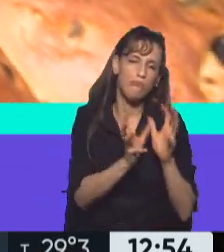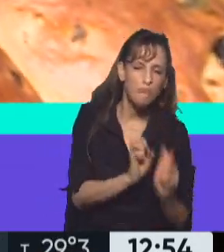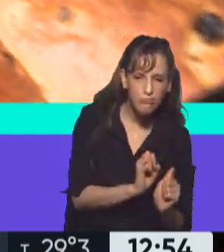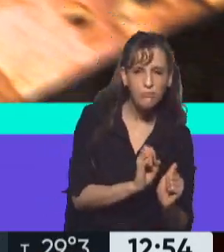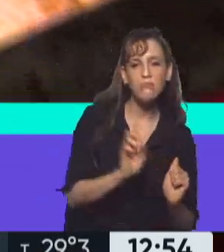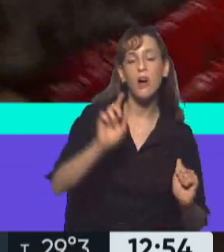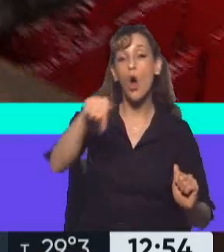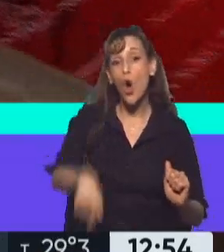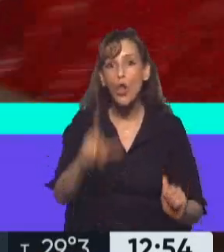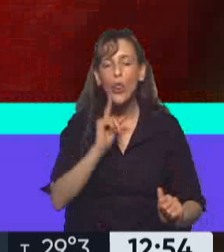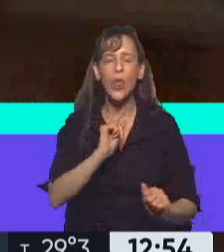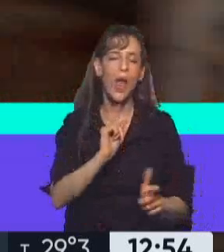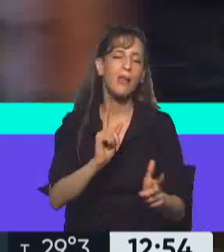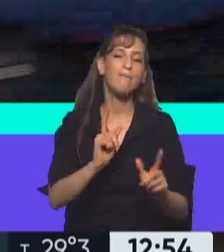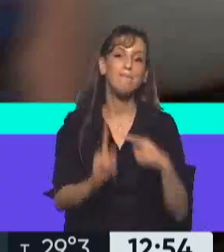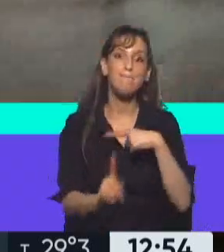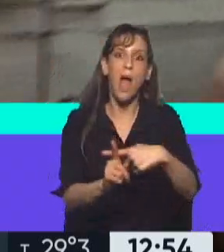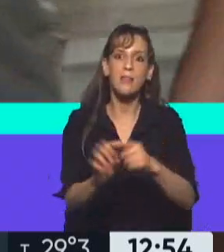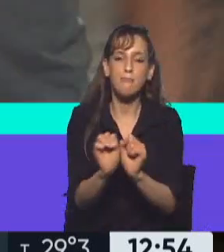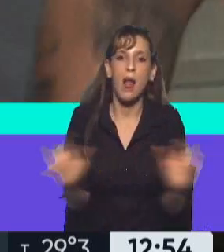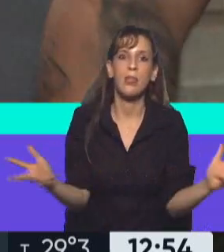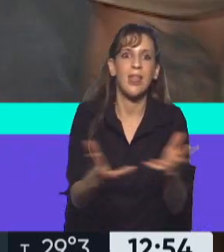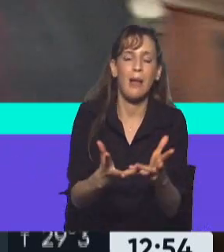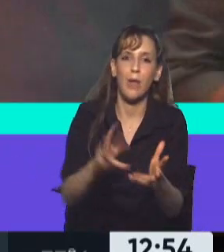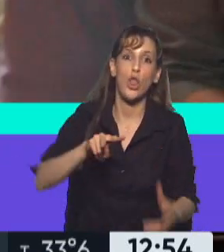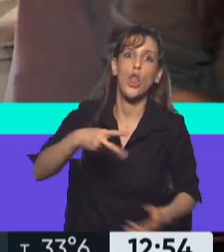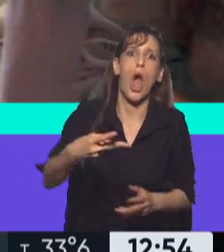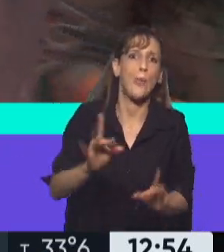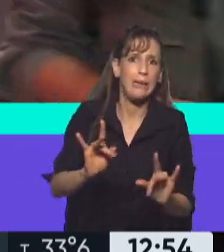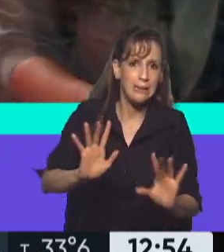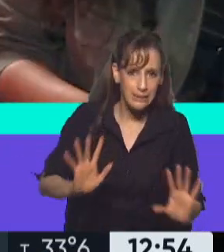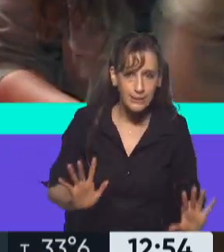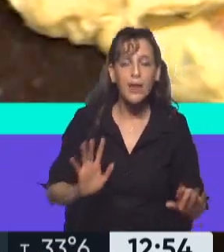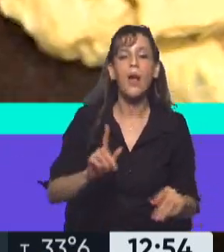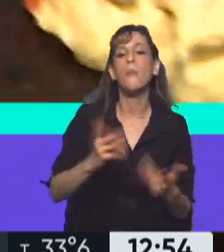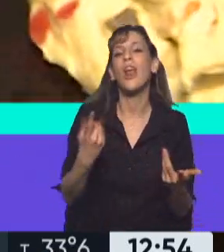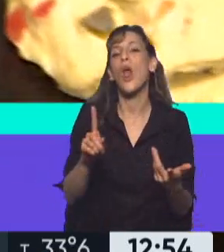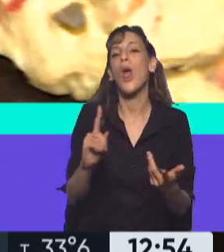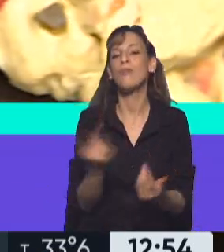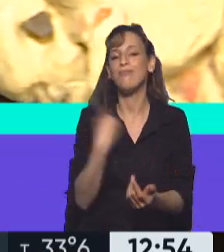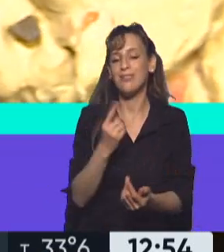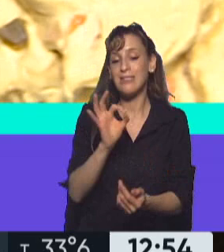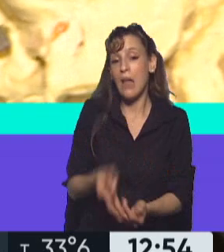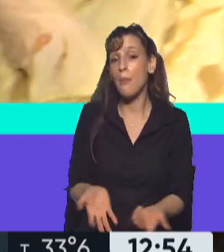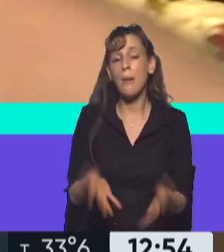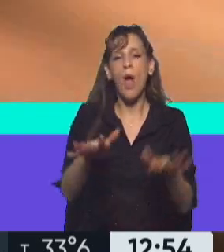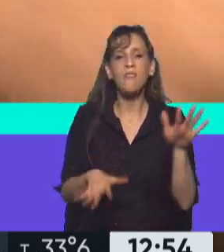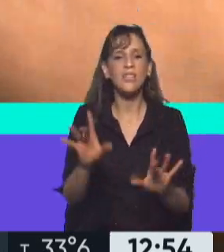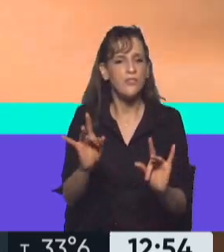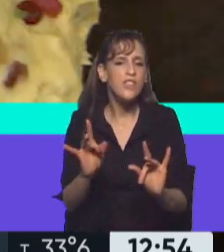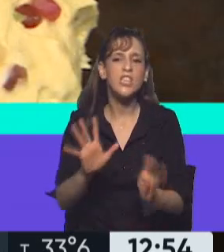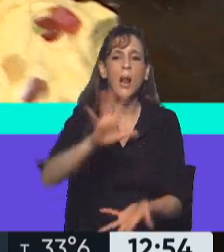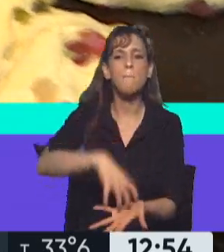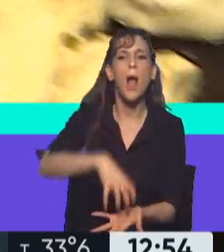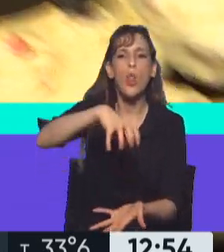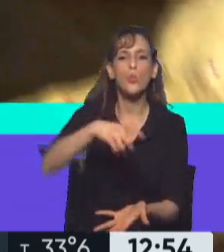recuperar económicamente, entonces no podemos estar ajenos a esa situación. Uno es padre y sabe lo que significa a veces poner en la mesa un pan dulce, compartir